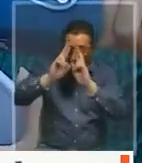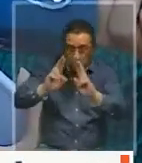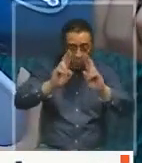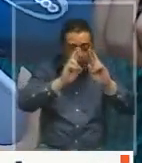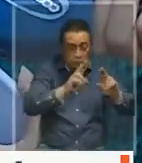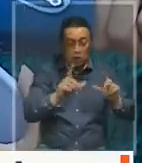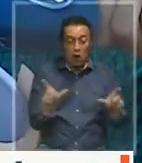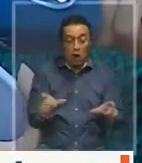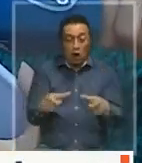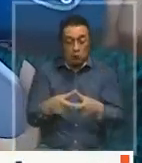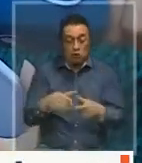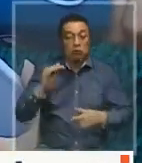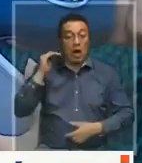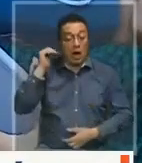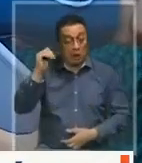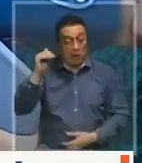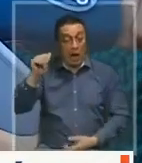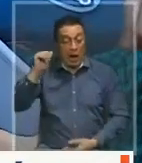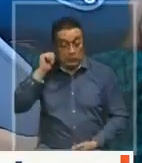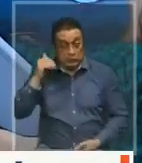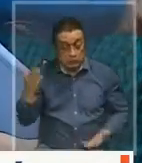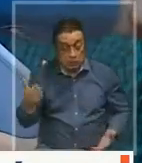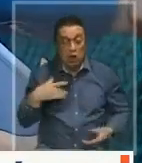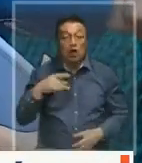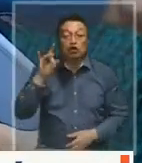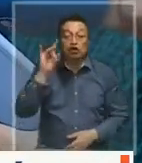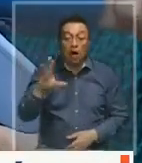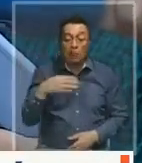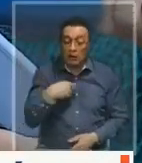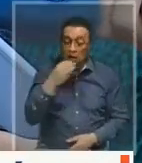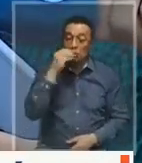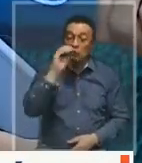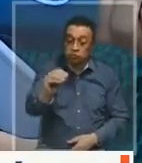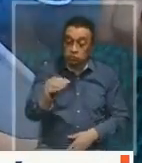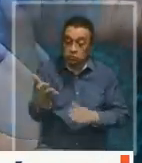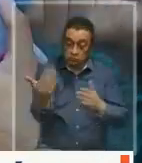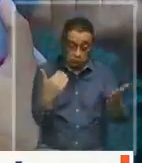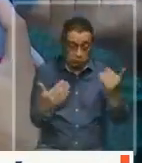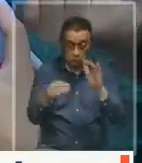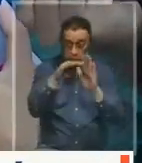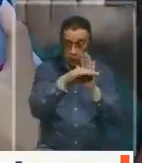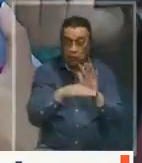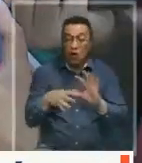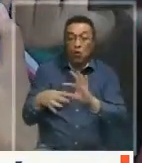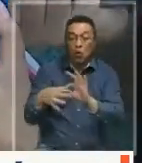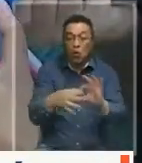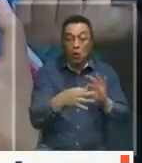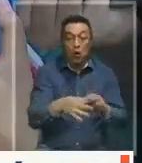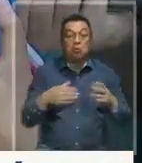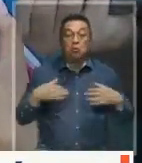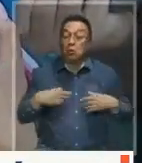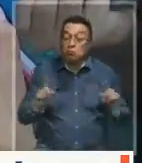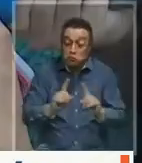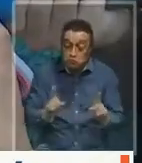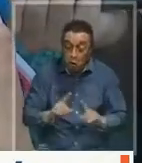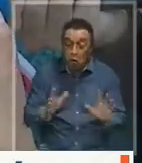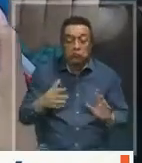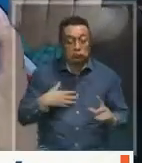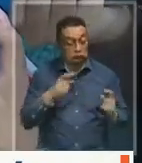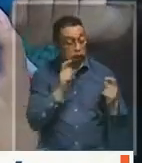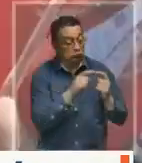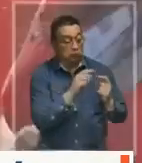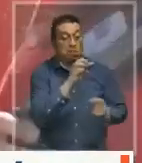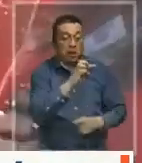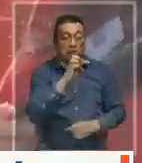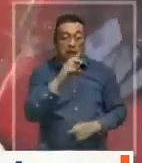definió el Comité Central ayer, que solamente reiterar el ánimo de una lista unitaria. Yo me voy a poner en contacto con el PPD,